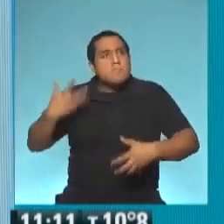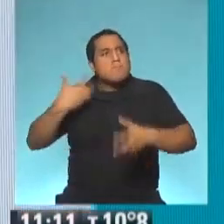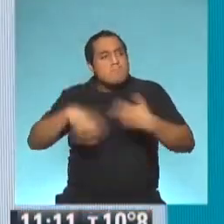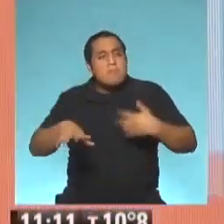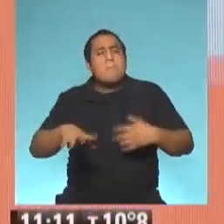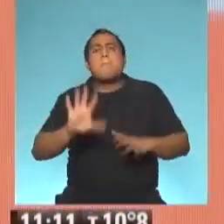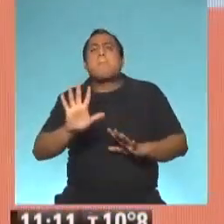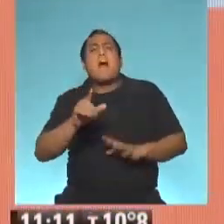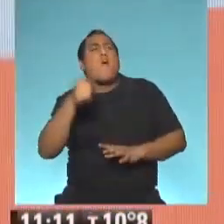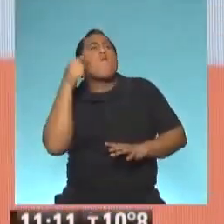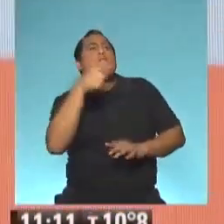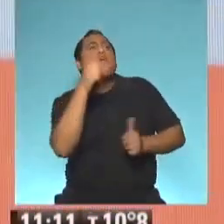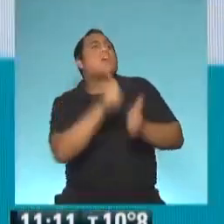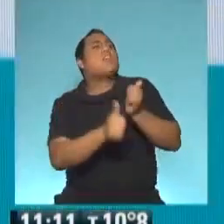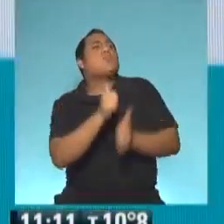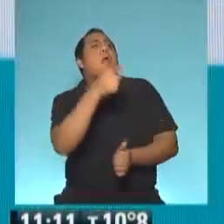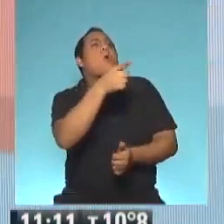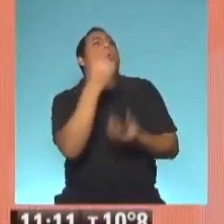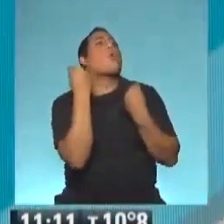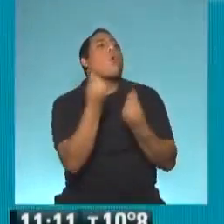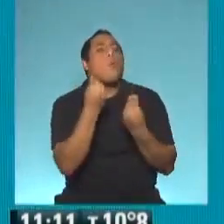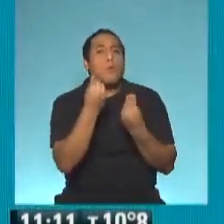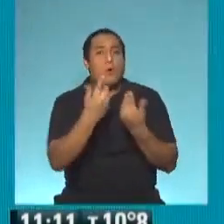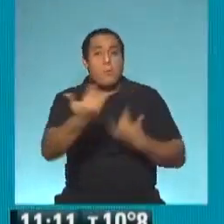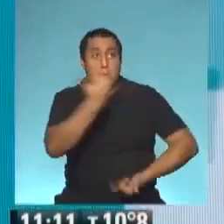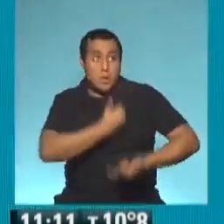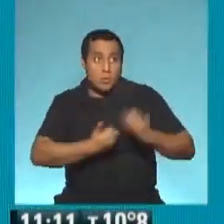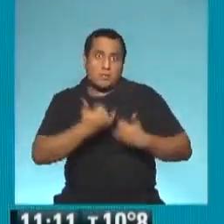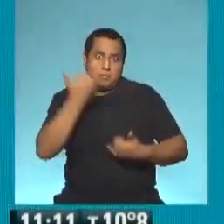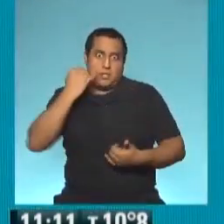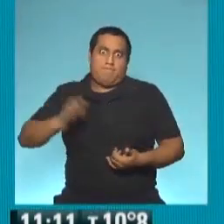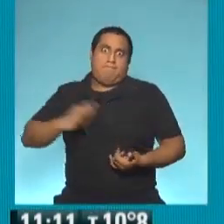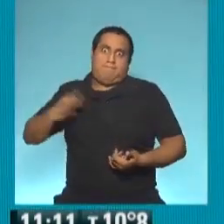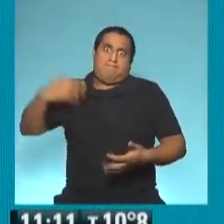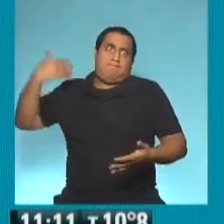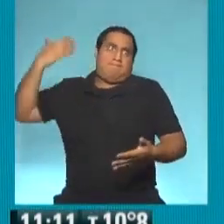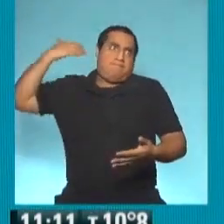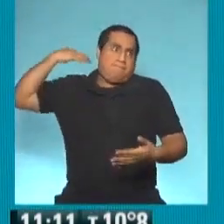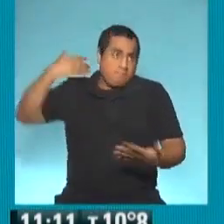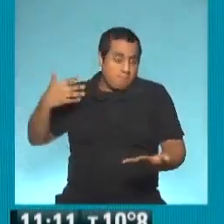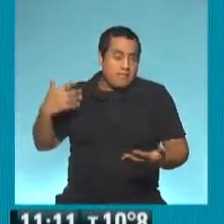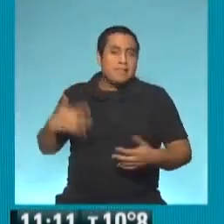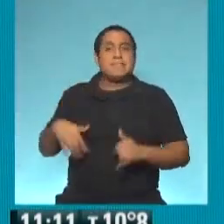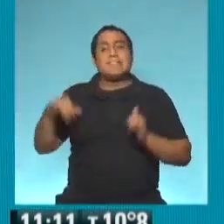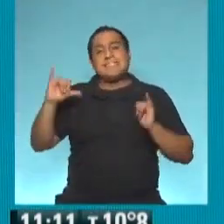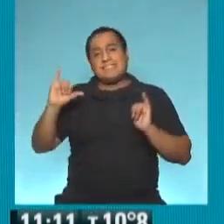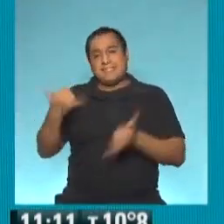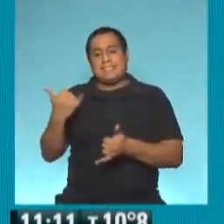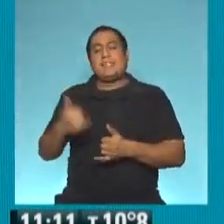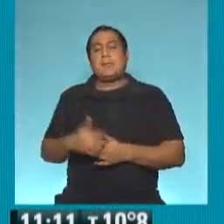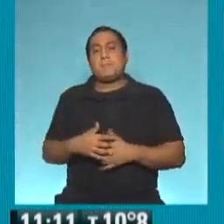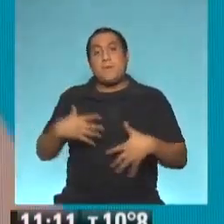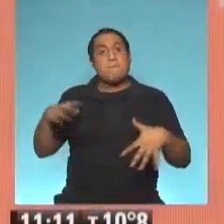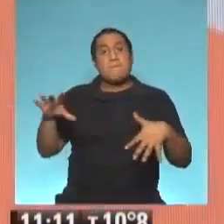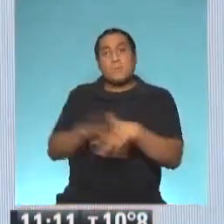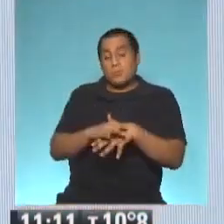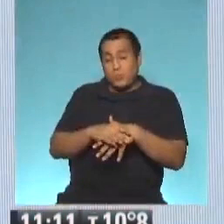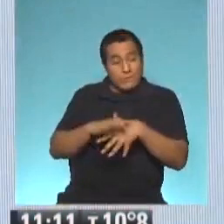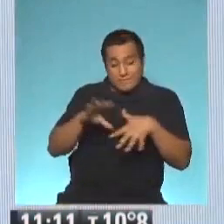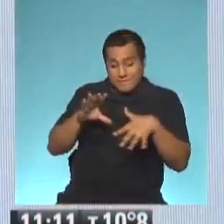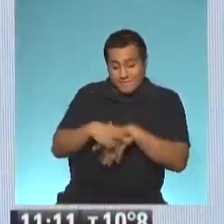fue tu historia, Pablo? Una historia que ya, bueno, lleva varios años. Sí, mirá, justo ahora